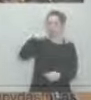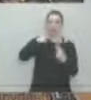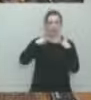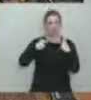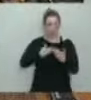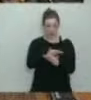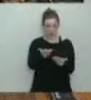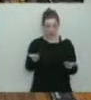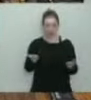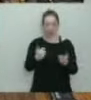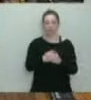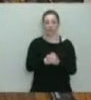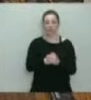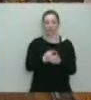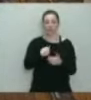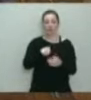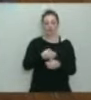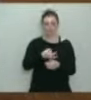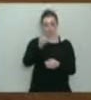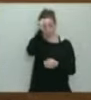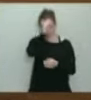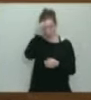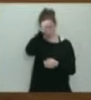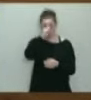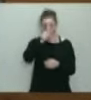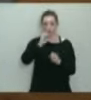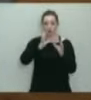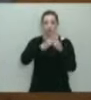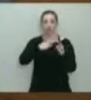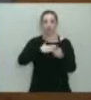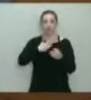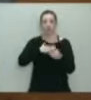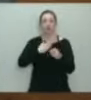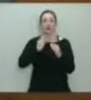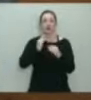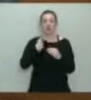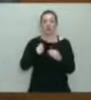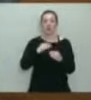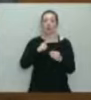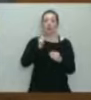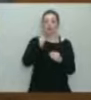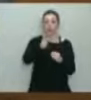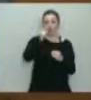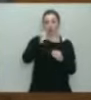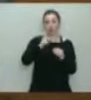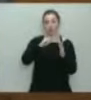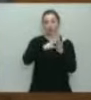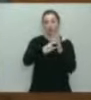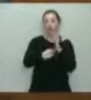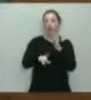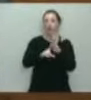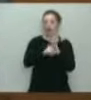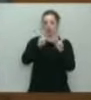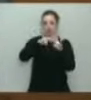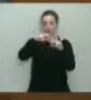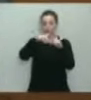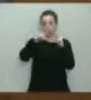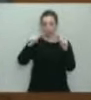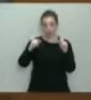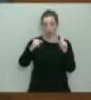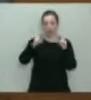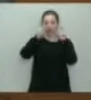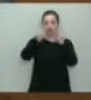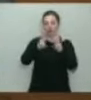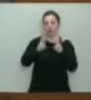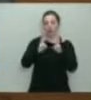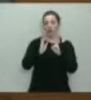Señorías, paso a fijar la posición de mi grupo ante el dictamen del proyecto de ley del Principado de Asturias sobre las afecciones